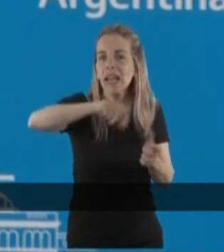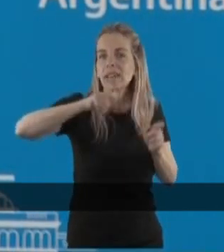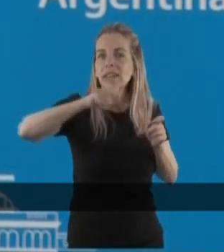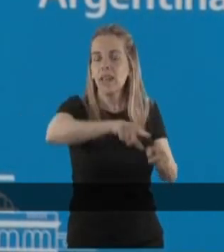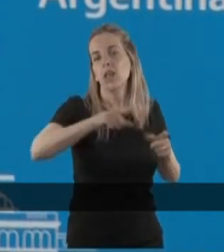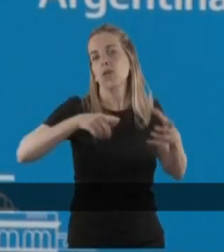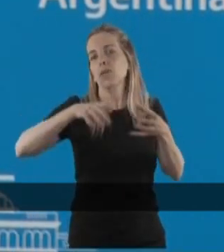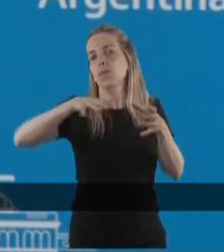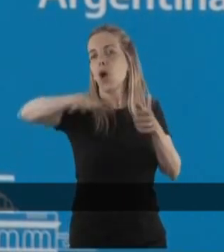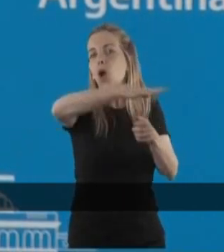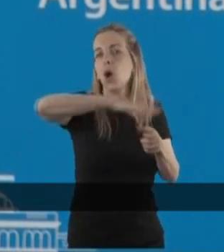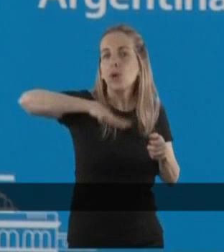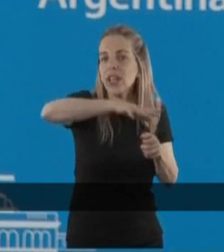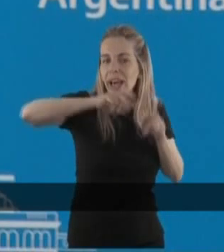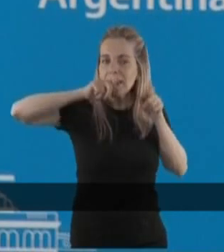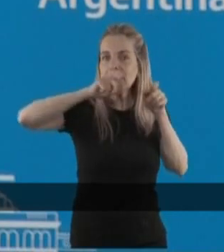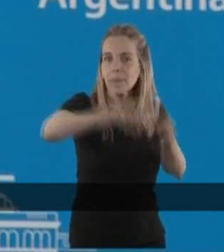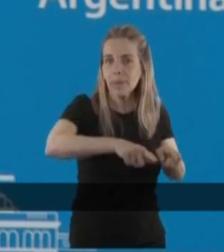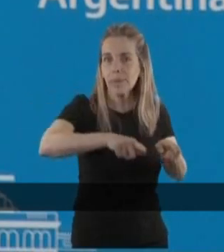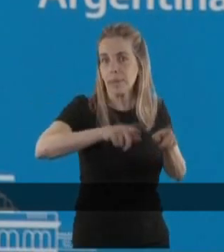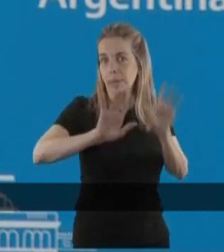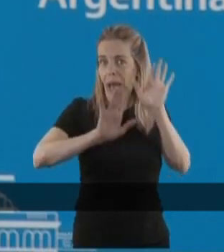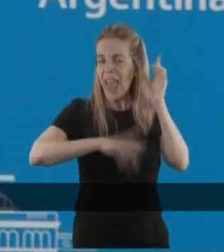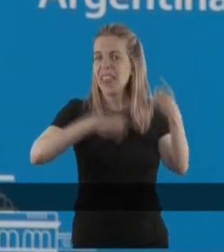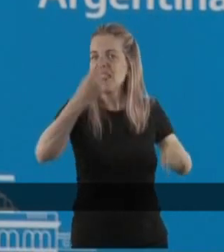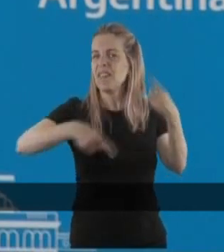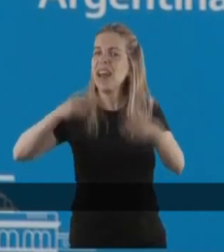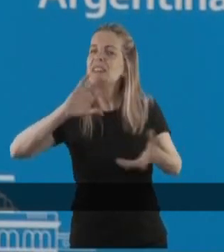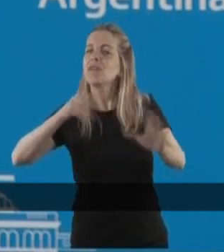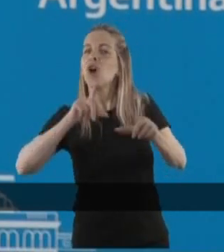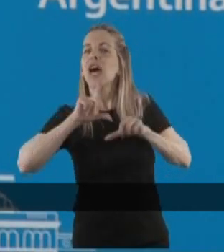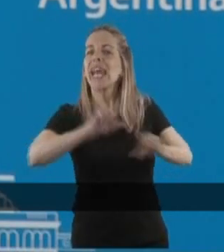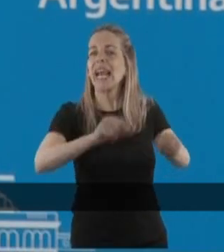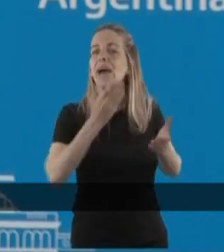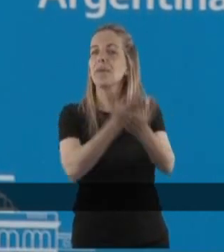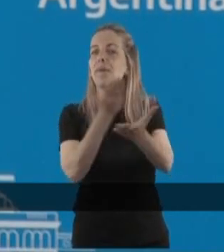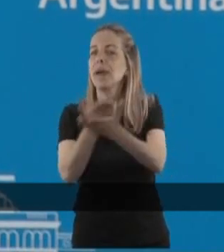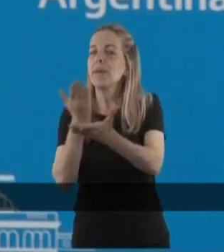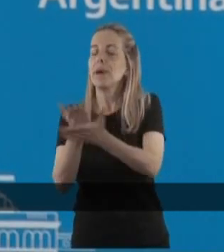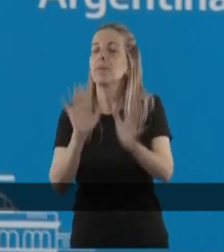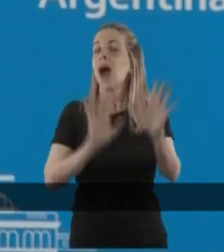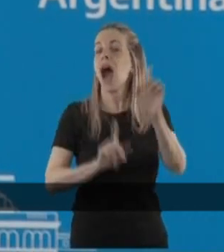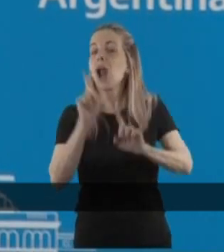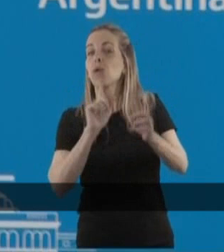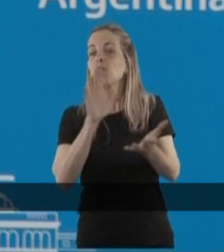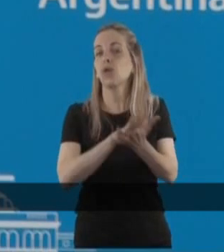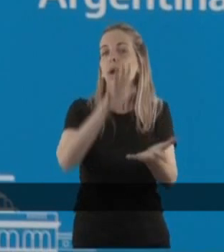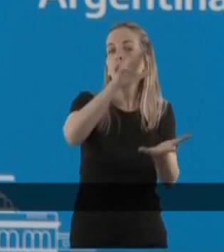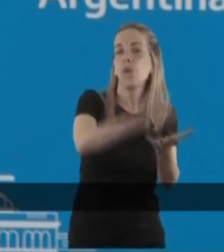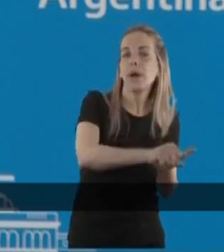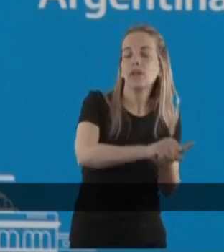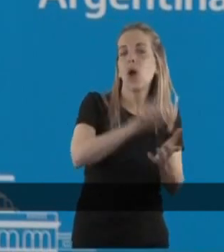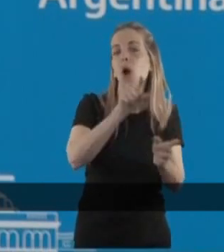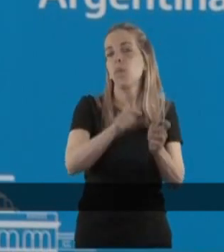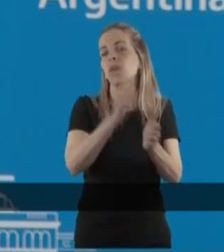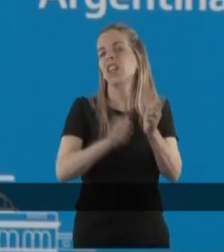de grupos que son originarios, que tienen diferentes tipos de reclamos, algunos tienen que ver con ocupación, otros tienen que ver con términos